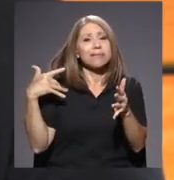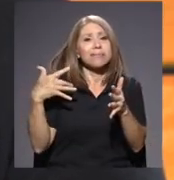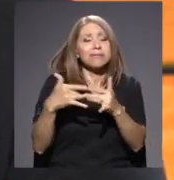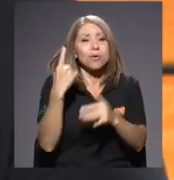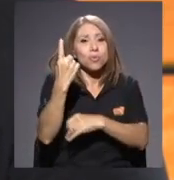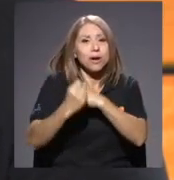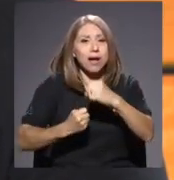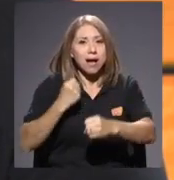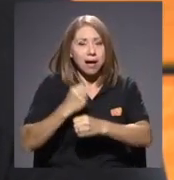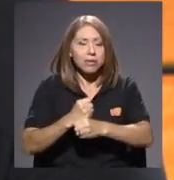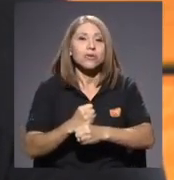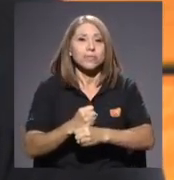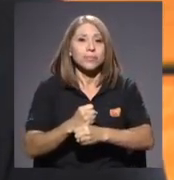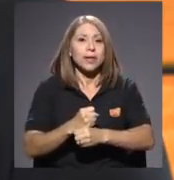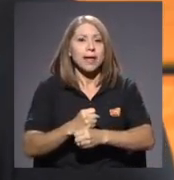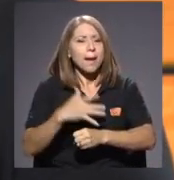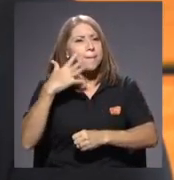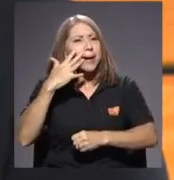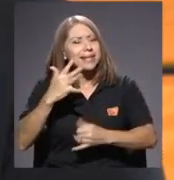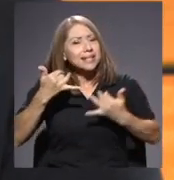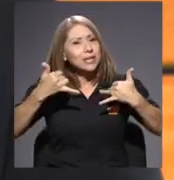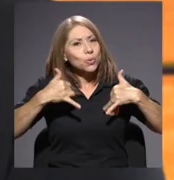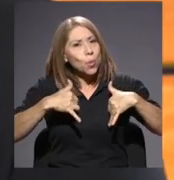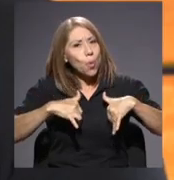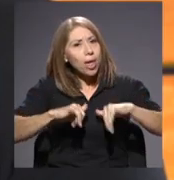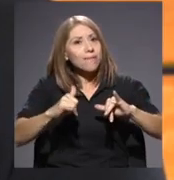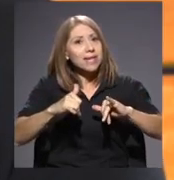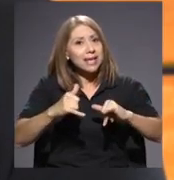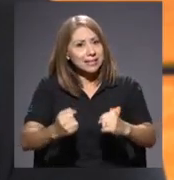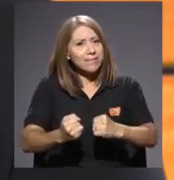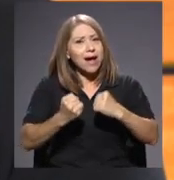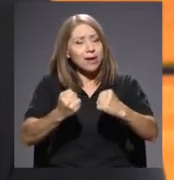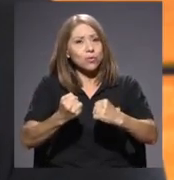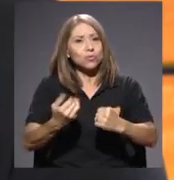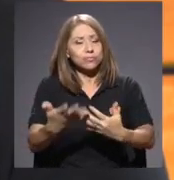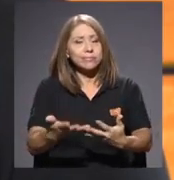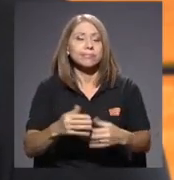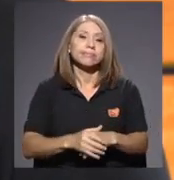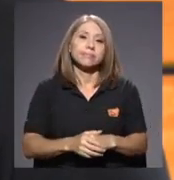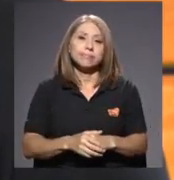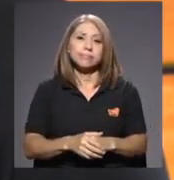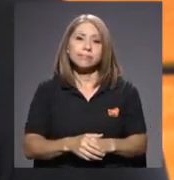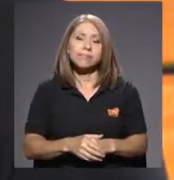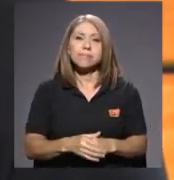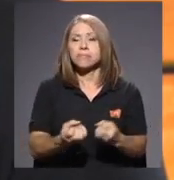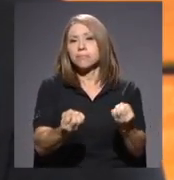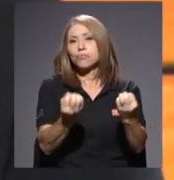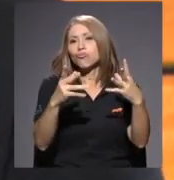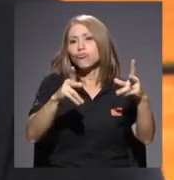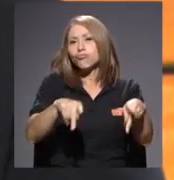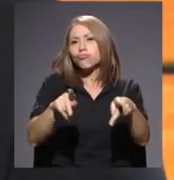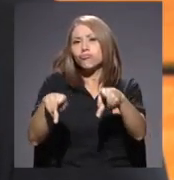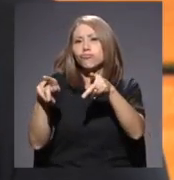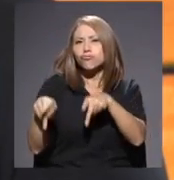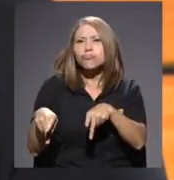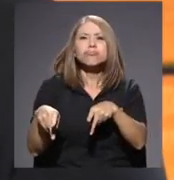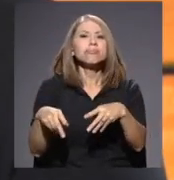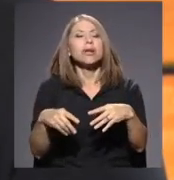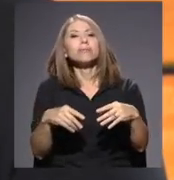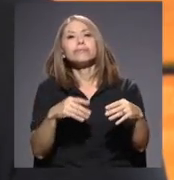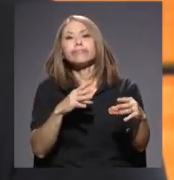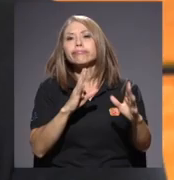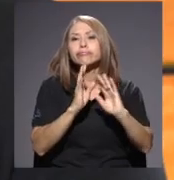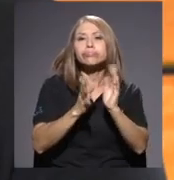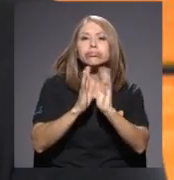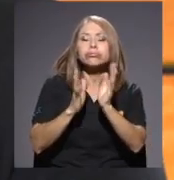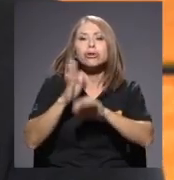todavía pareciera que se va consolidando. Yo lo veo de esta forma porque mucha gente o mucho se dijo al respecto